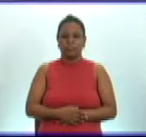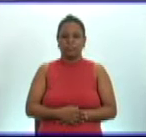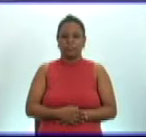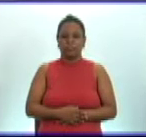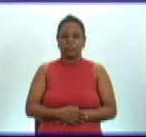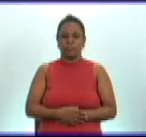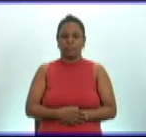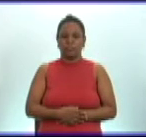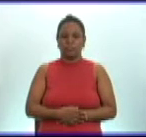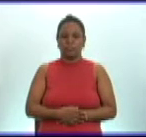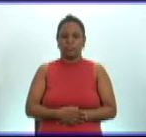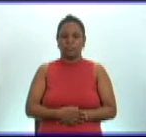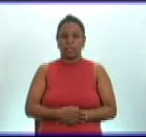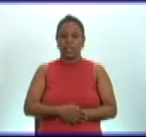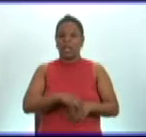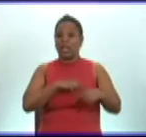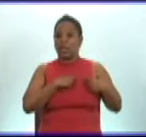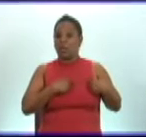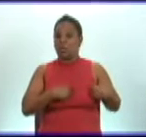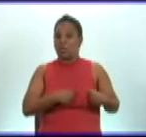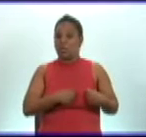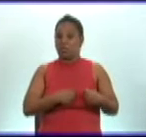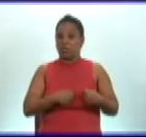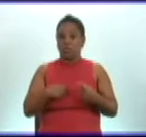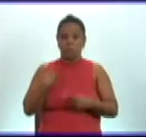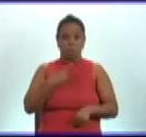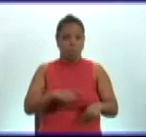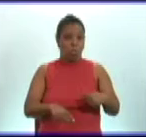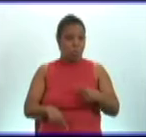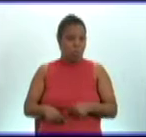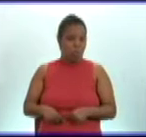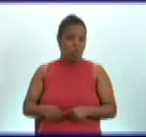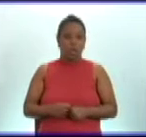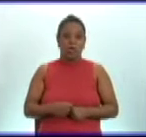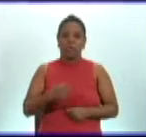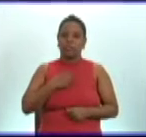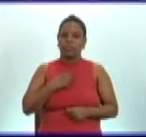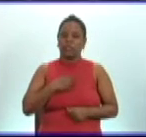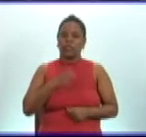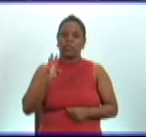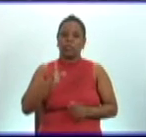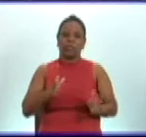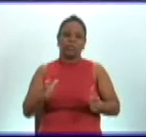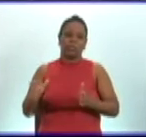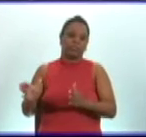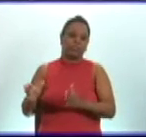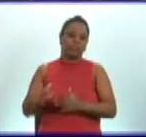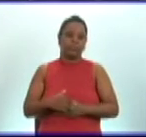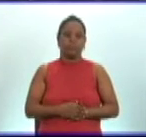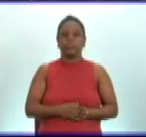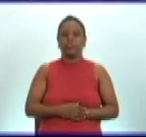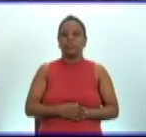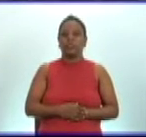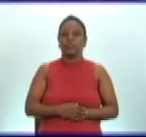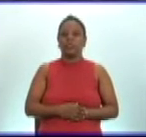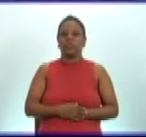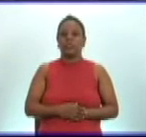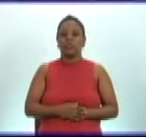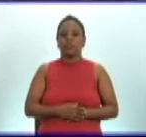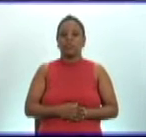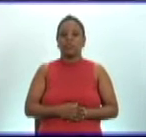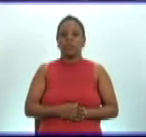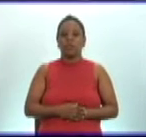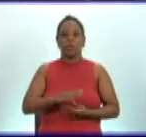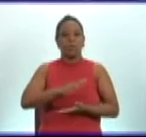El corazón. El corazón es un órgano que en su constitución tiene 4 cavidades, 2 atrios, 2 ventrículos. Con